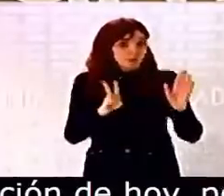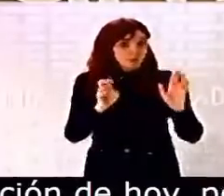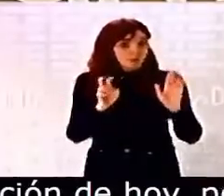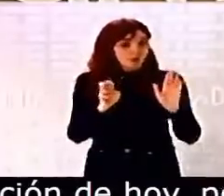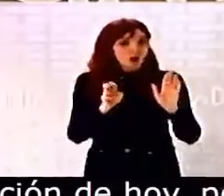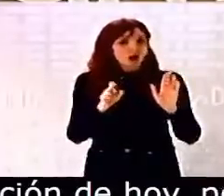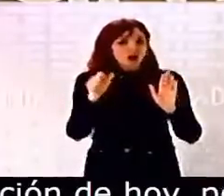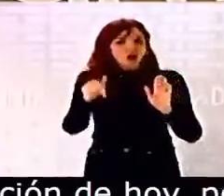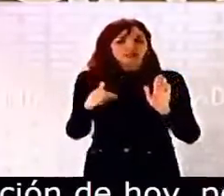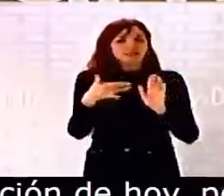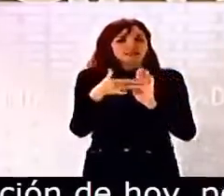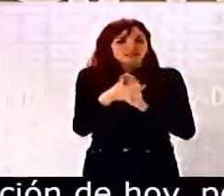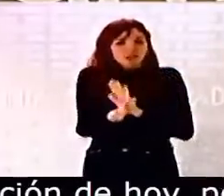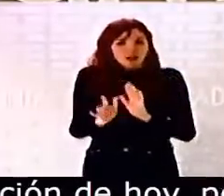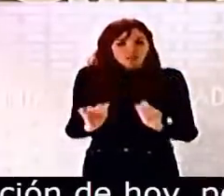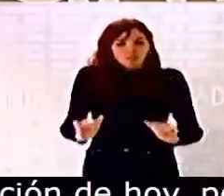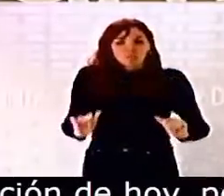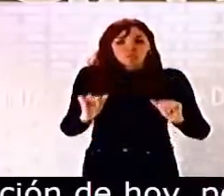el comienzo